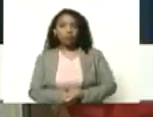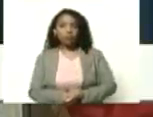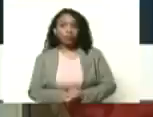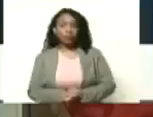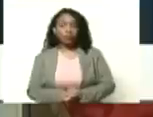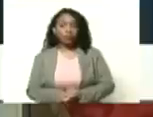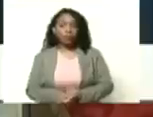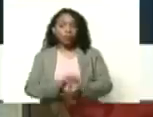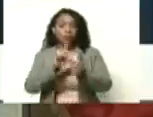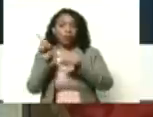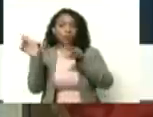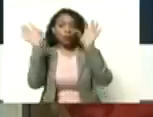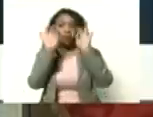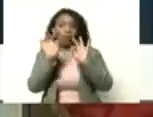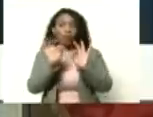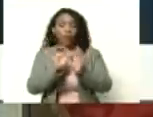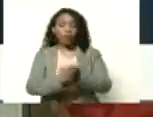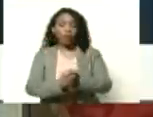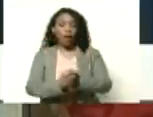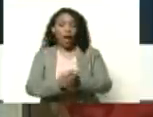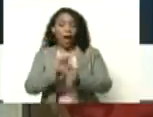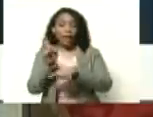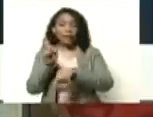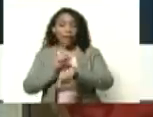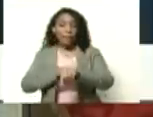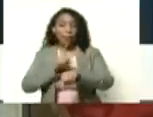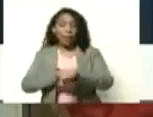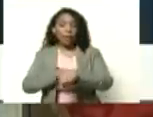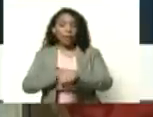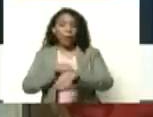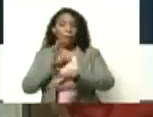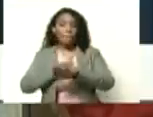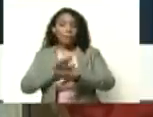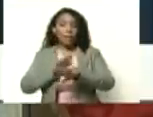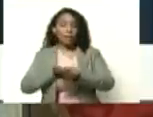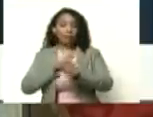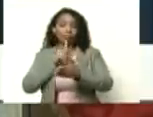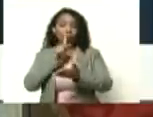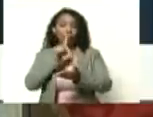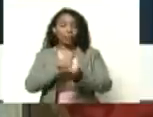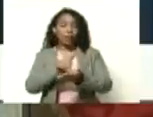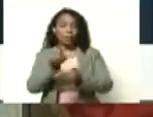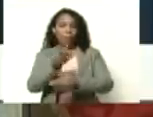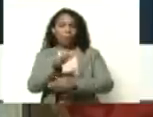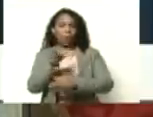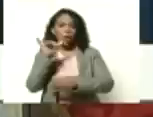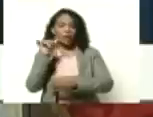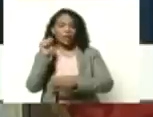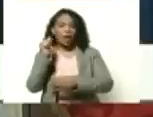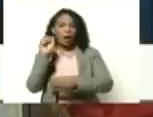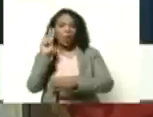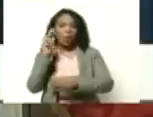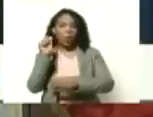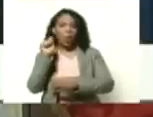en tan sentido en el momento en que va van llegando a la altura del agua